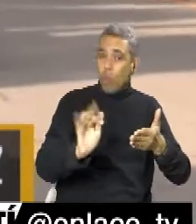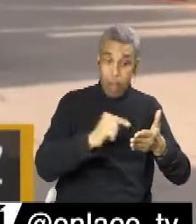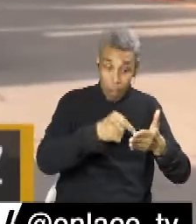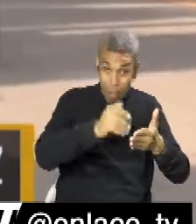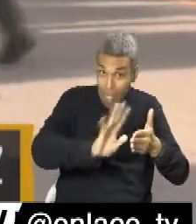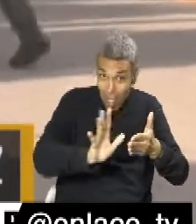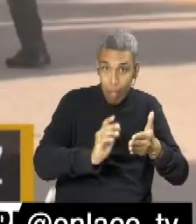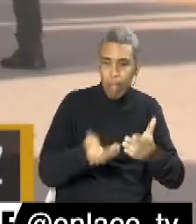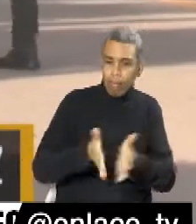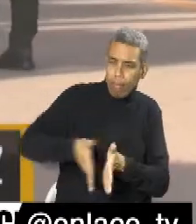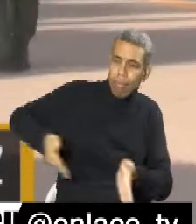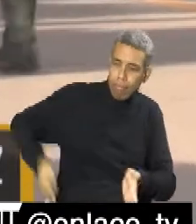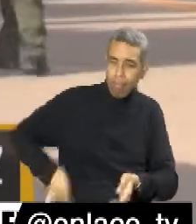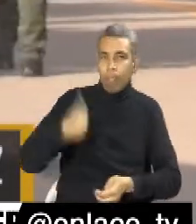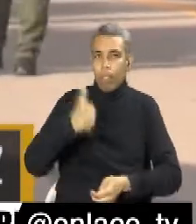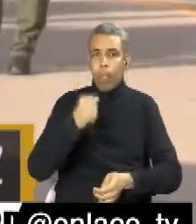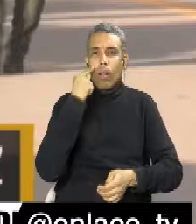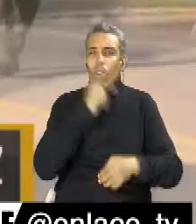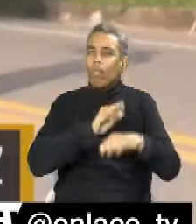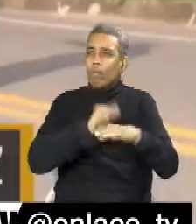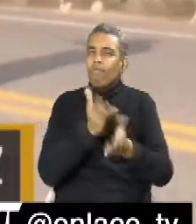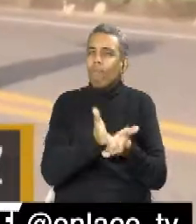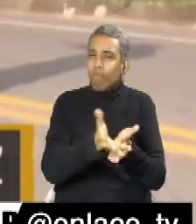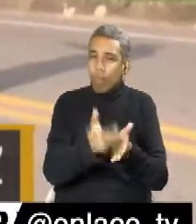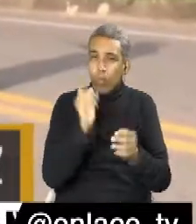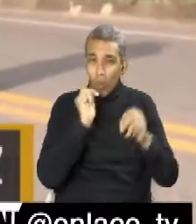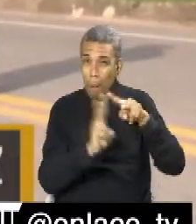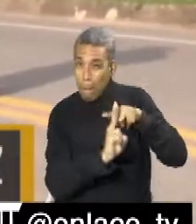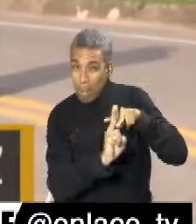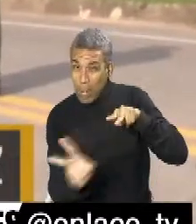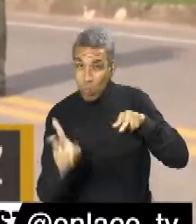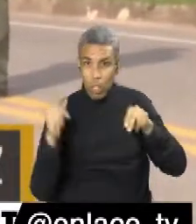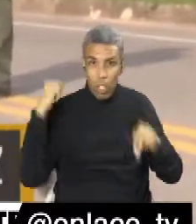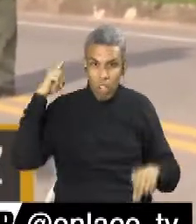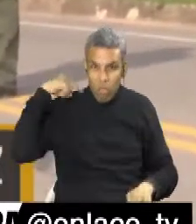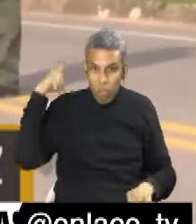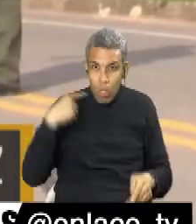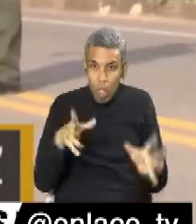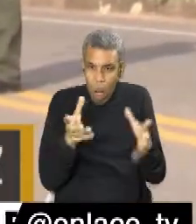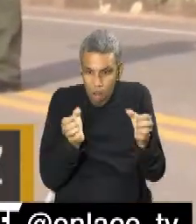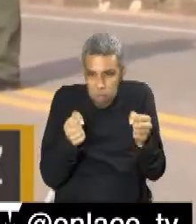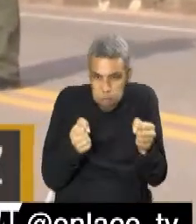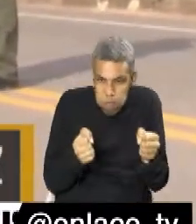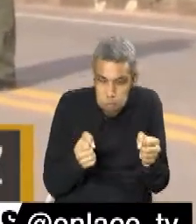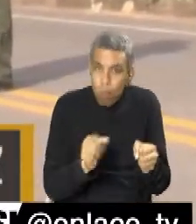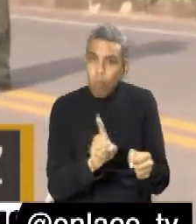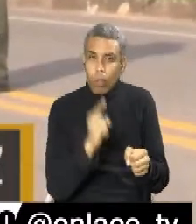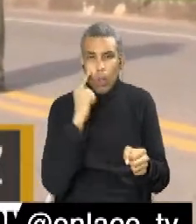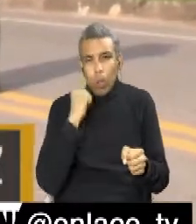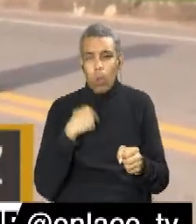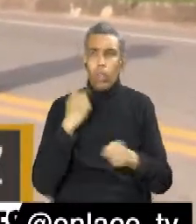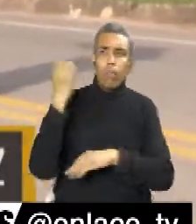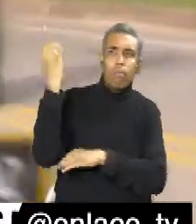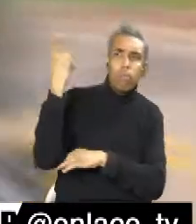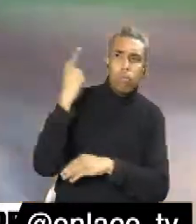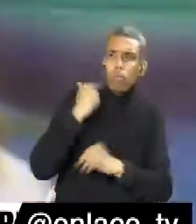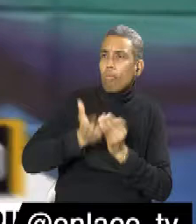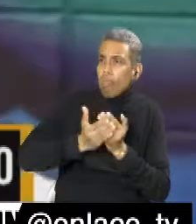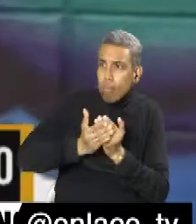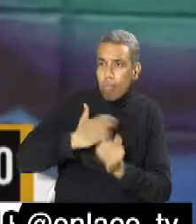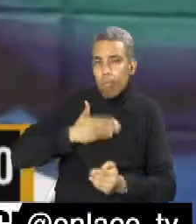de velocidad, tengan siempre presente la señalización que tienen todas las carreteras y acaten todas las normas de